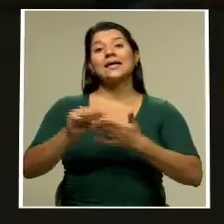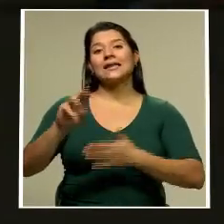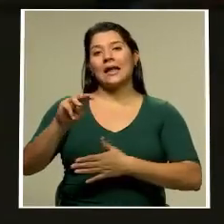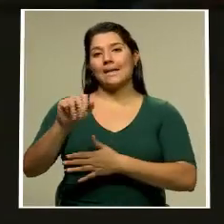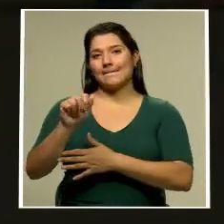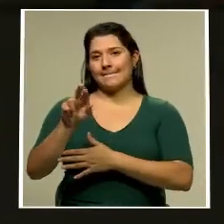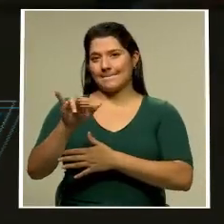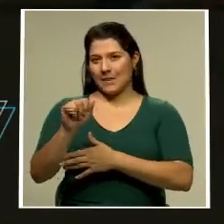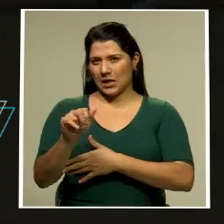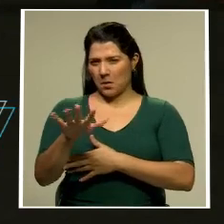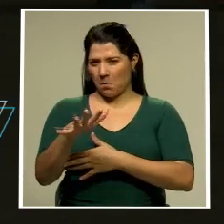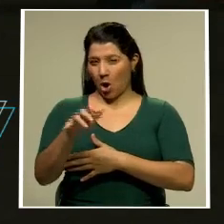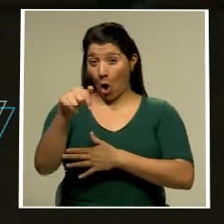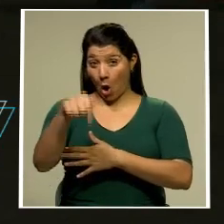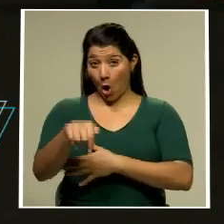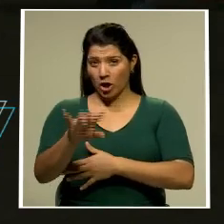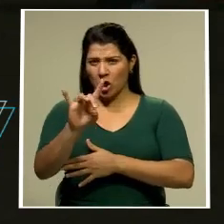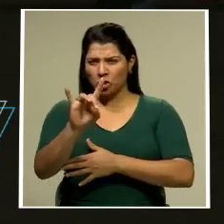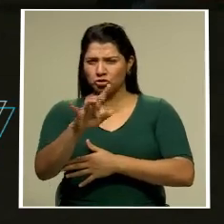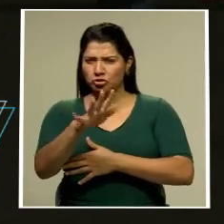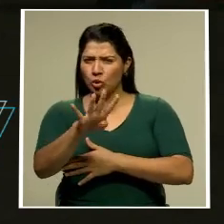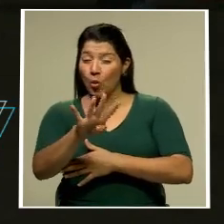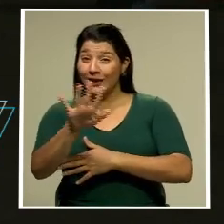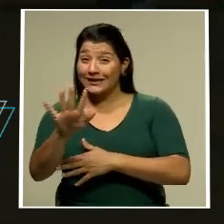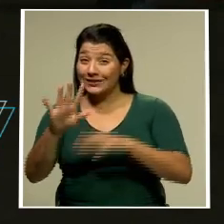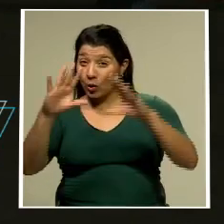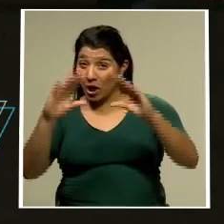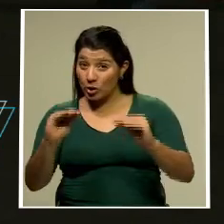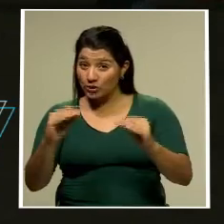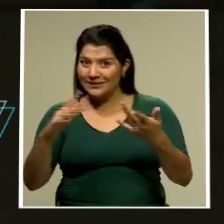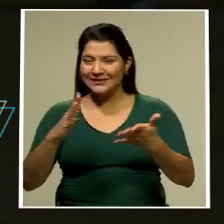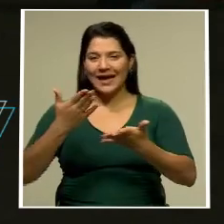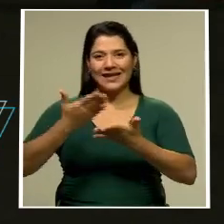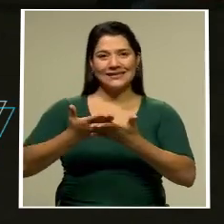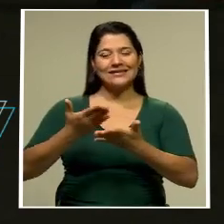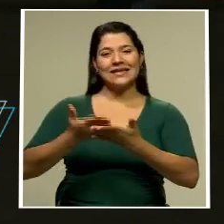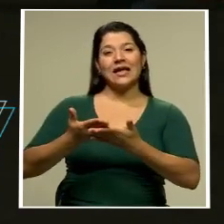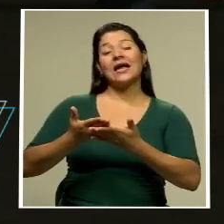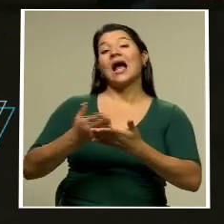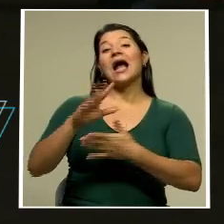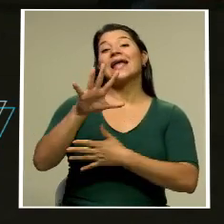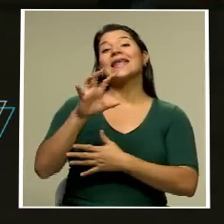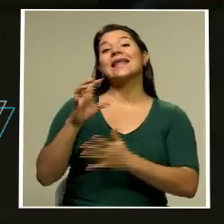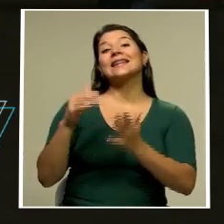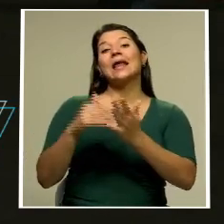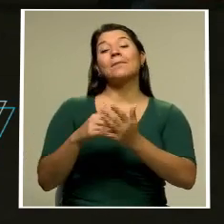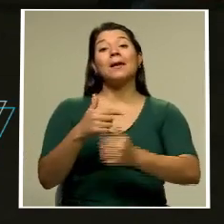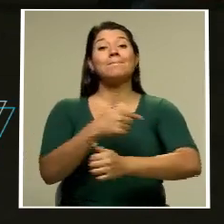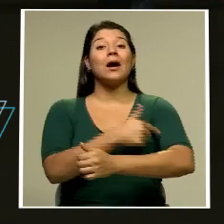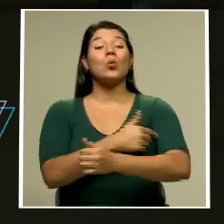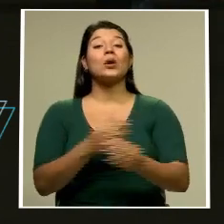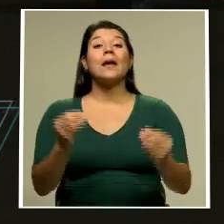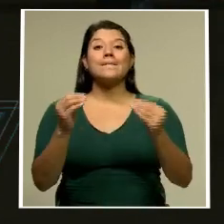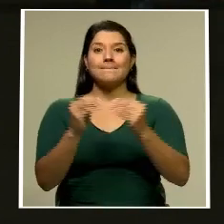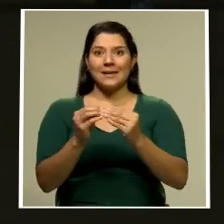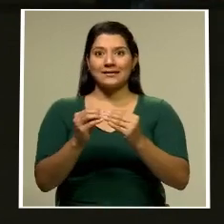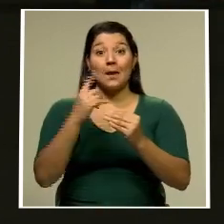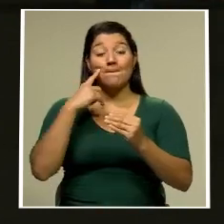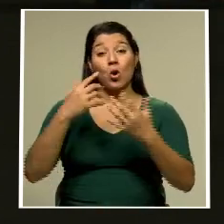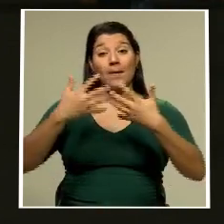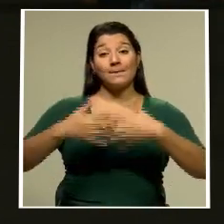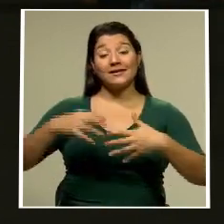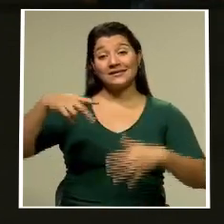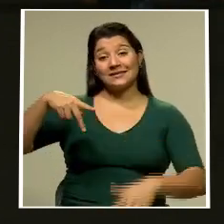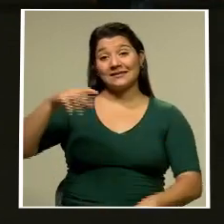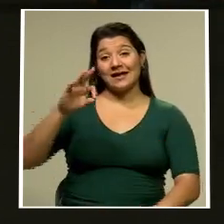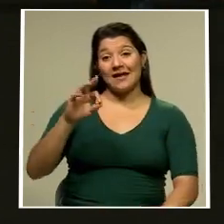donde a eso de las 8:45 de la noche estarían llegando 500.000 dosis de Pfizer donadas por el